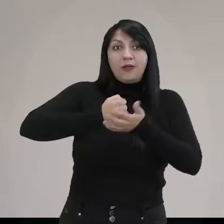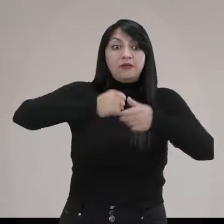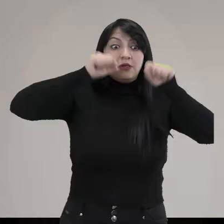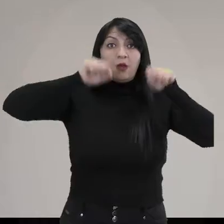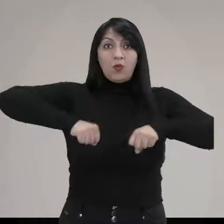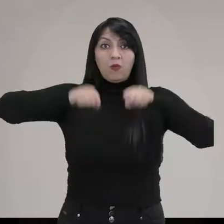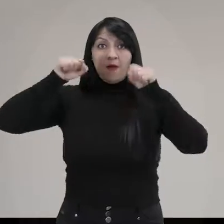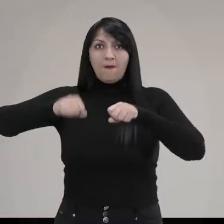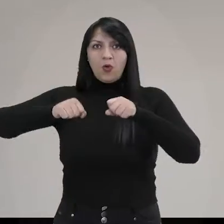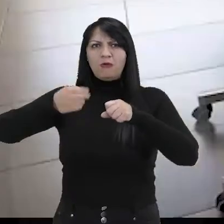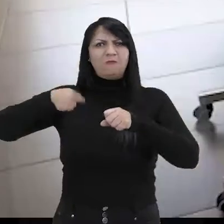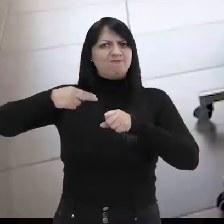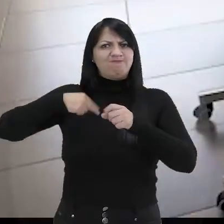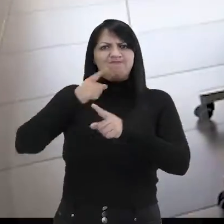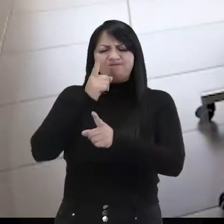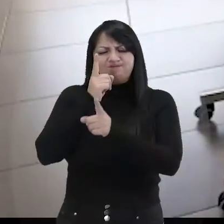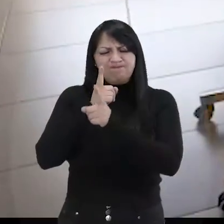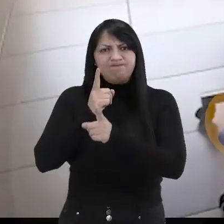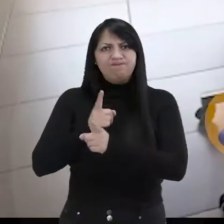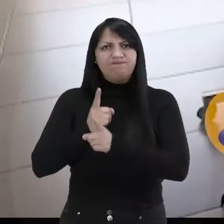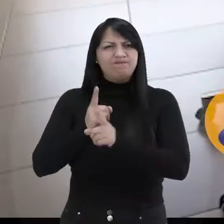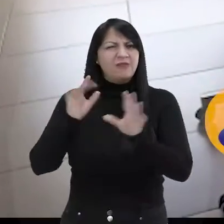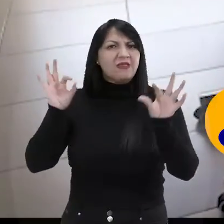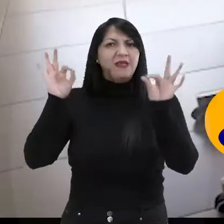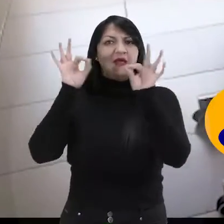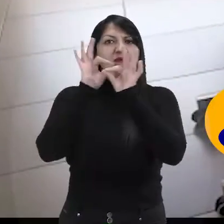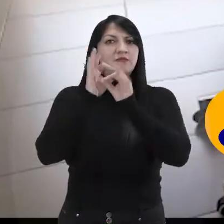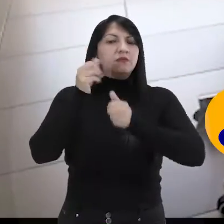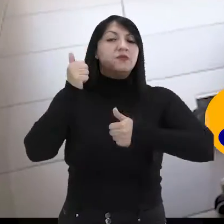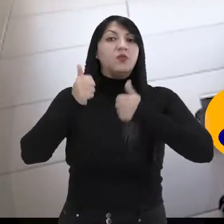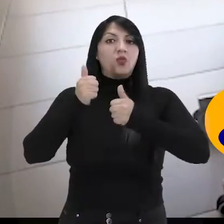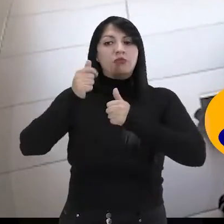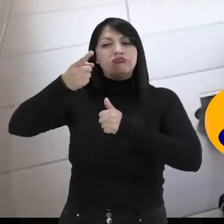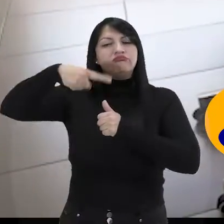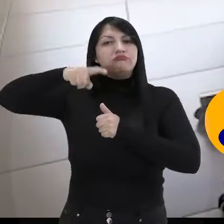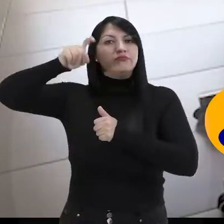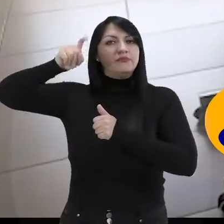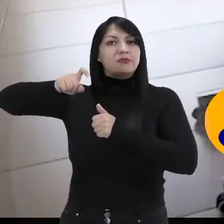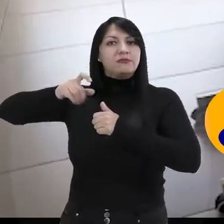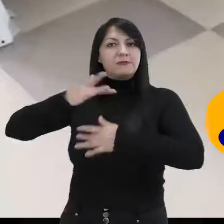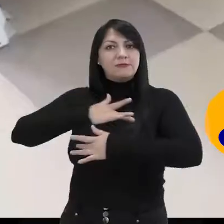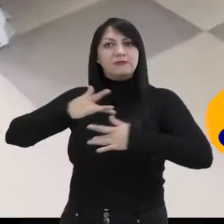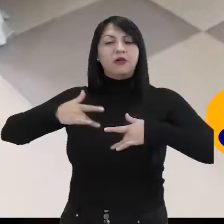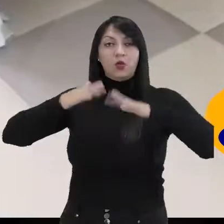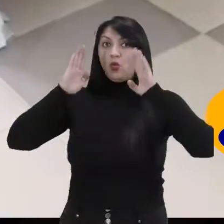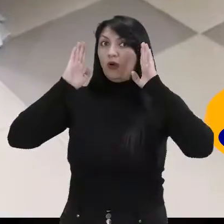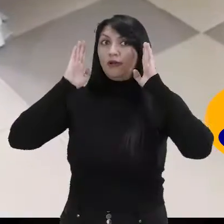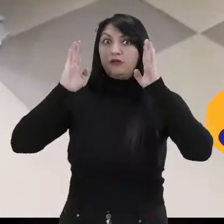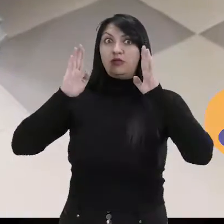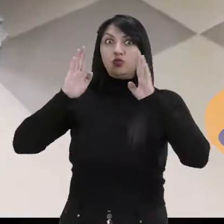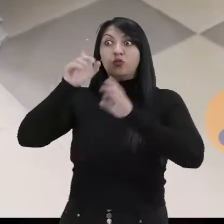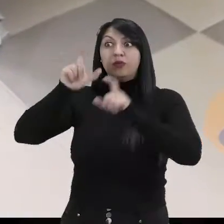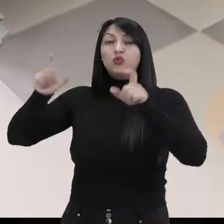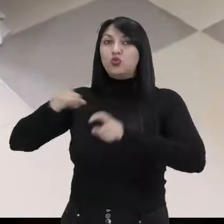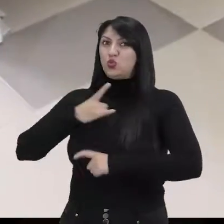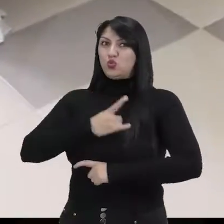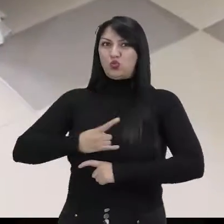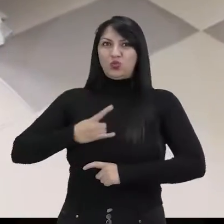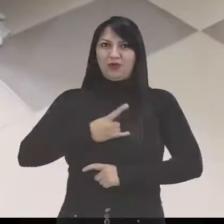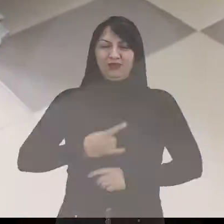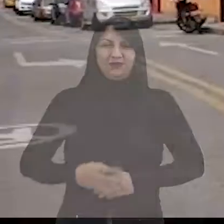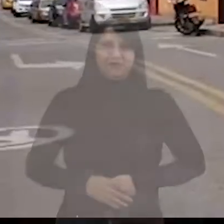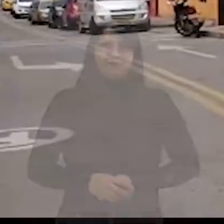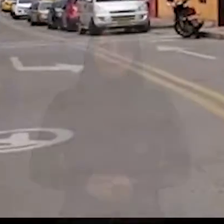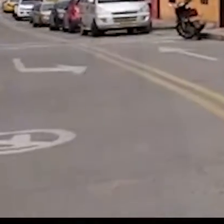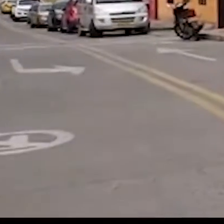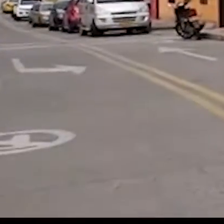acreditaciones institucionales, todo enfocado en mejora de las condiciones de atención a nuestros